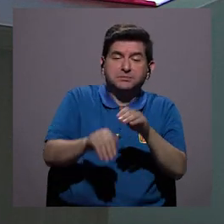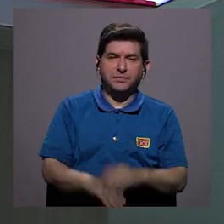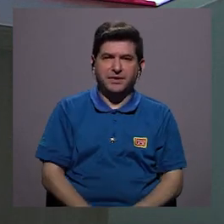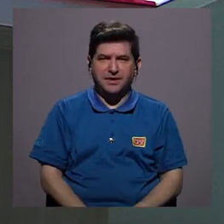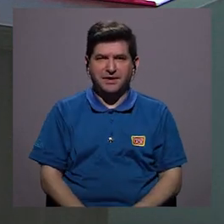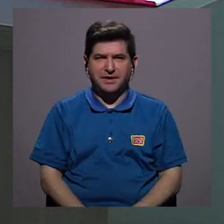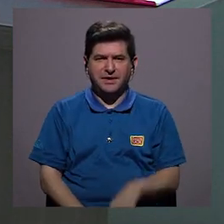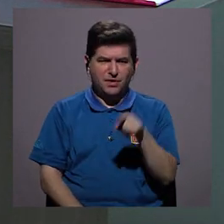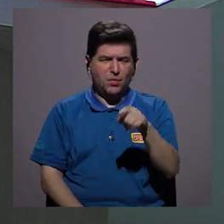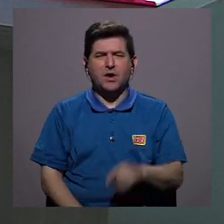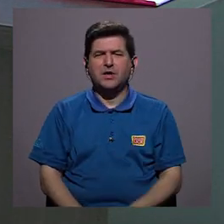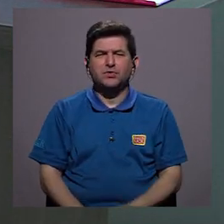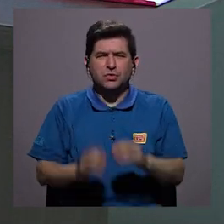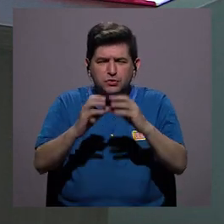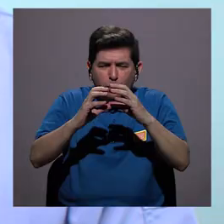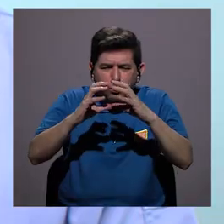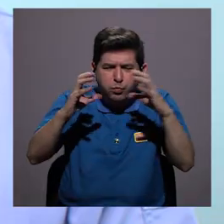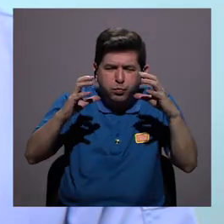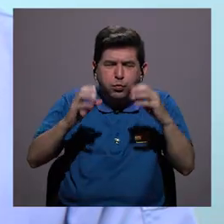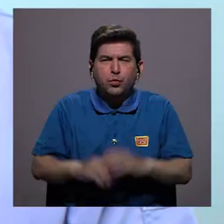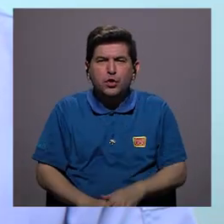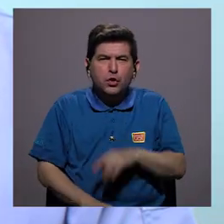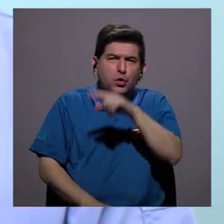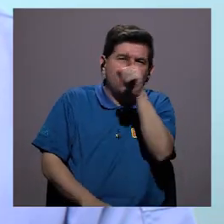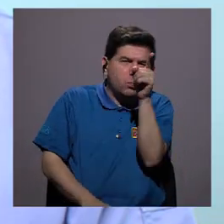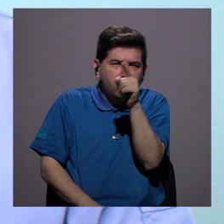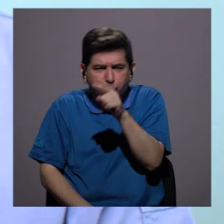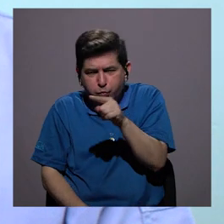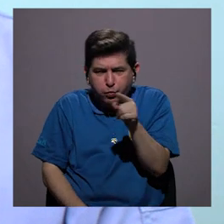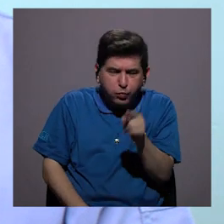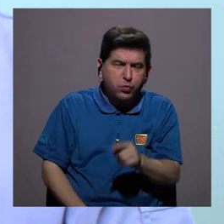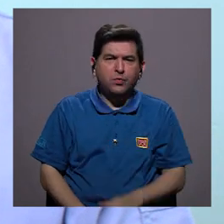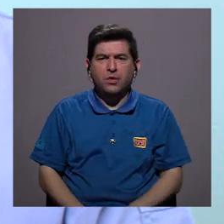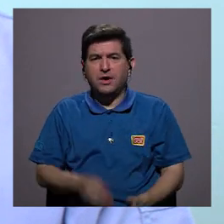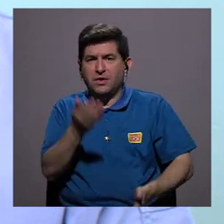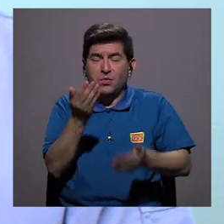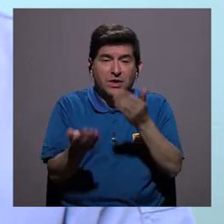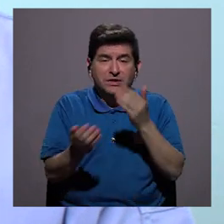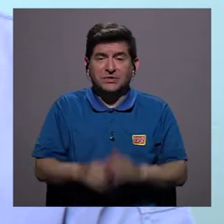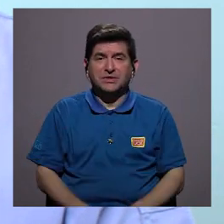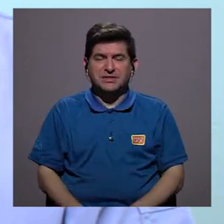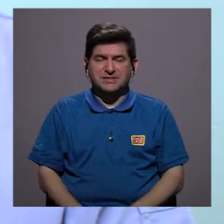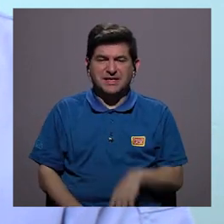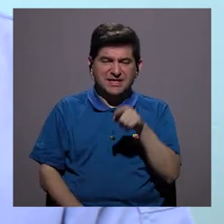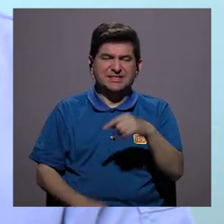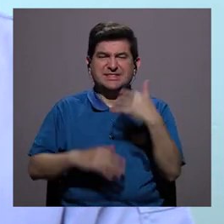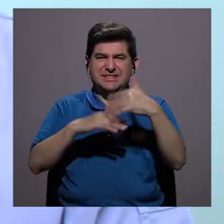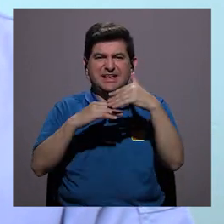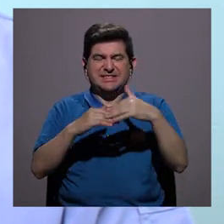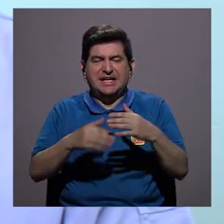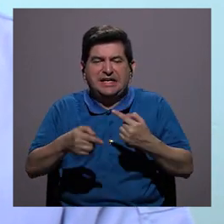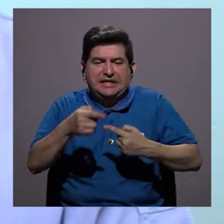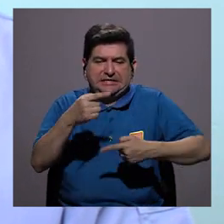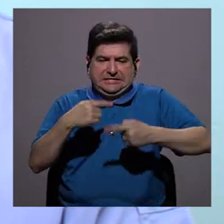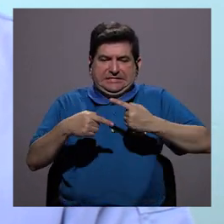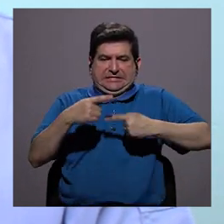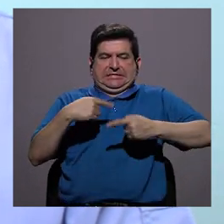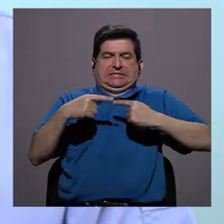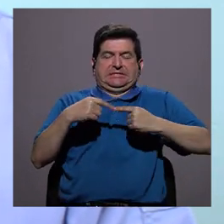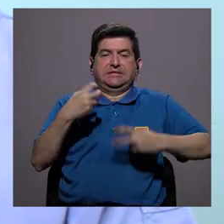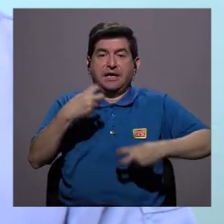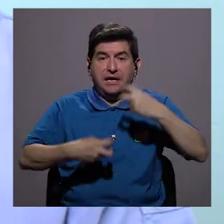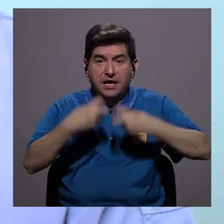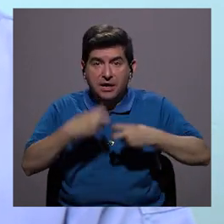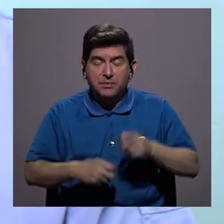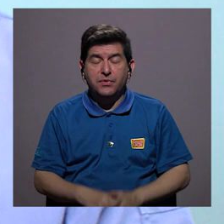una... Cuando son dilatadas y tortuosas, ¿verdad?, cuando hay, digamos, reflujo, o sea, que se devuelve la sangre en ellas.